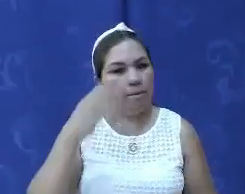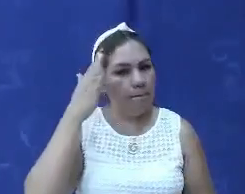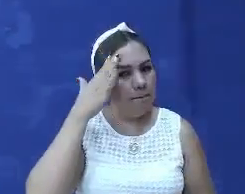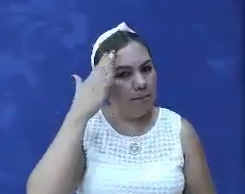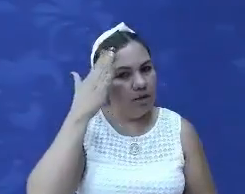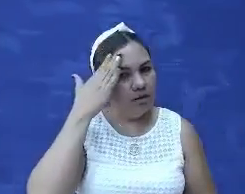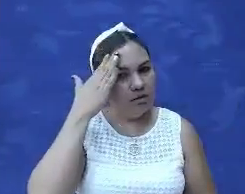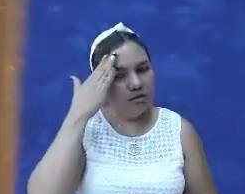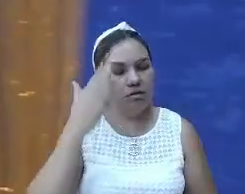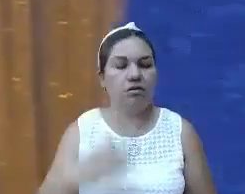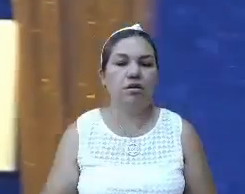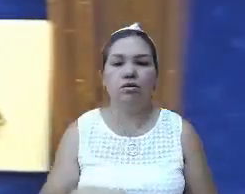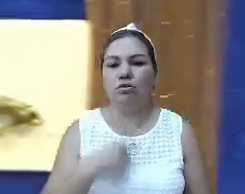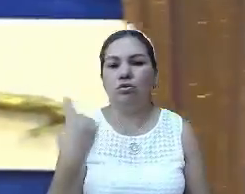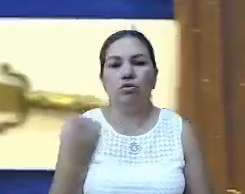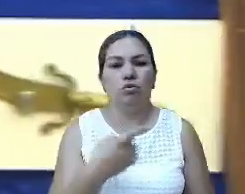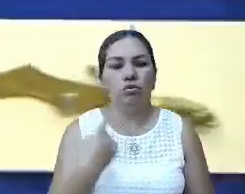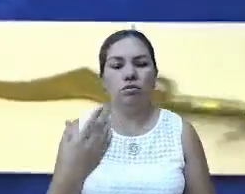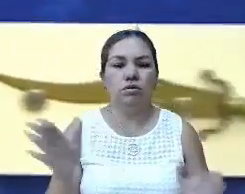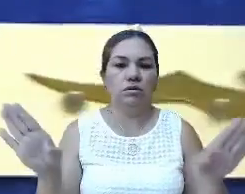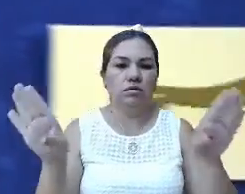diablo.